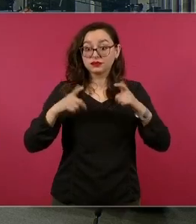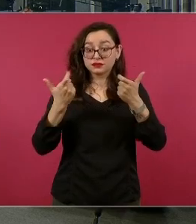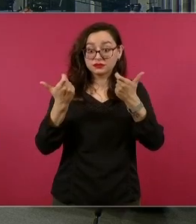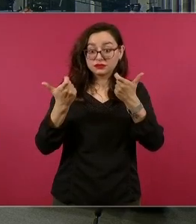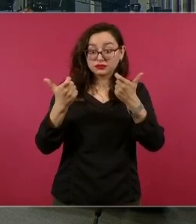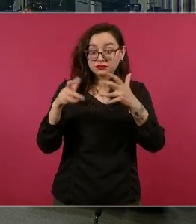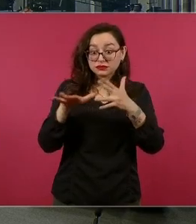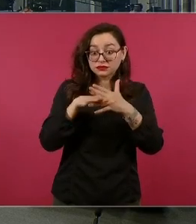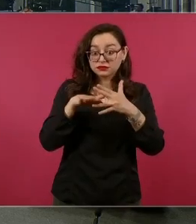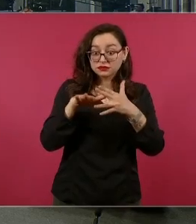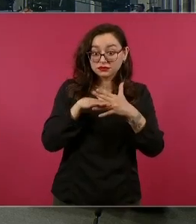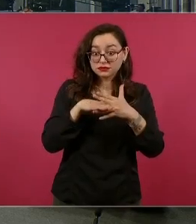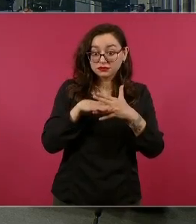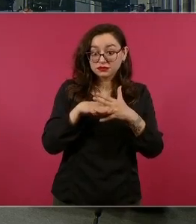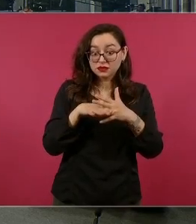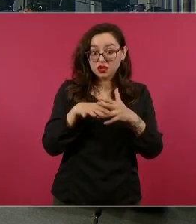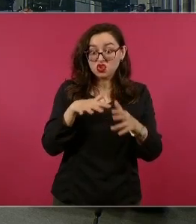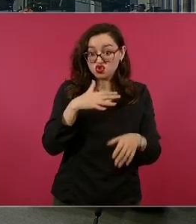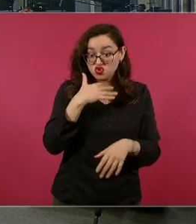Y